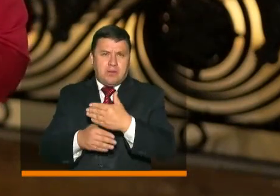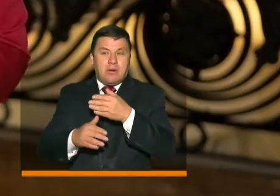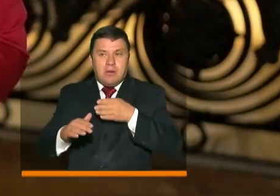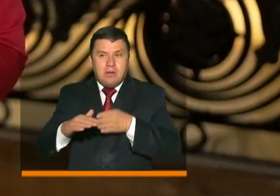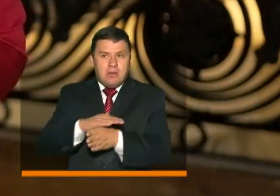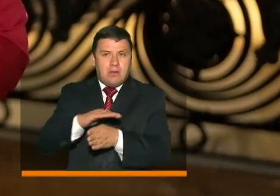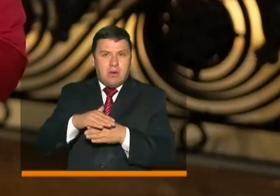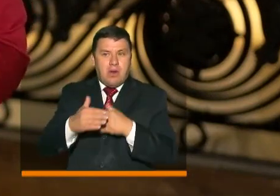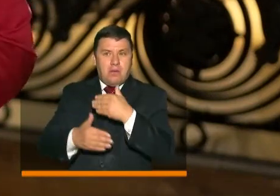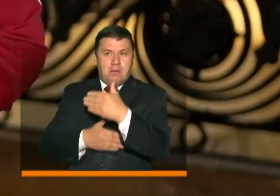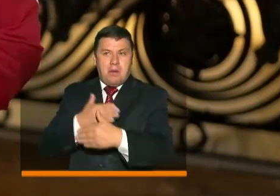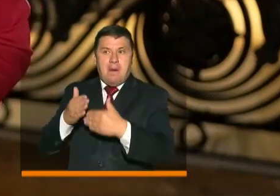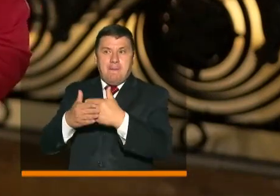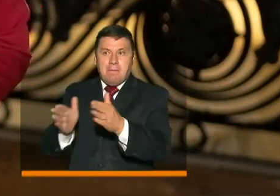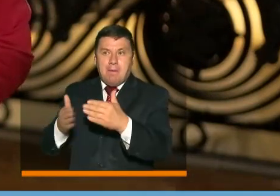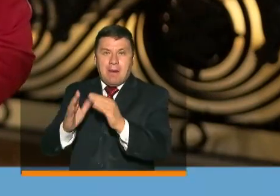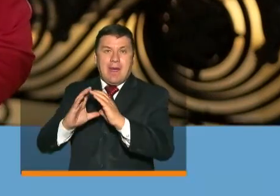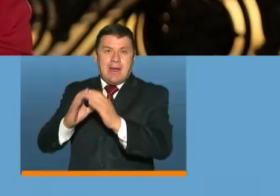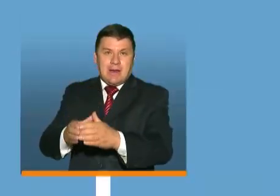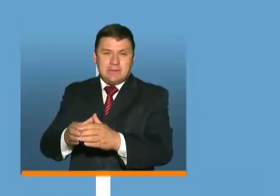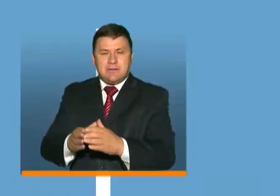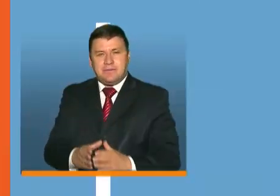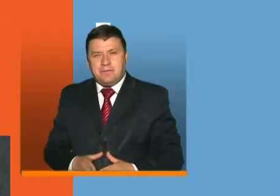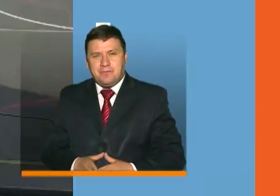retorno gradual y progresivo a las aulas.